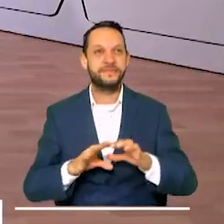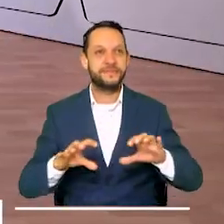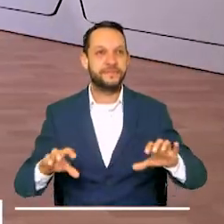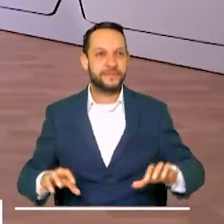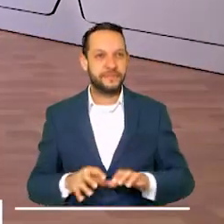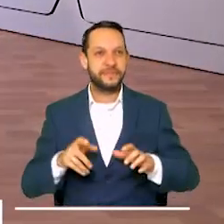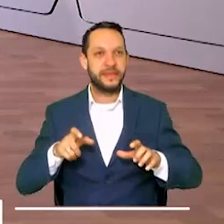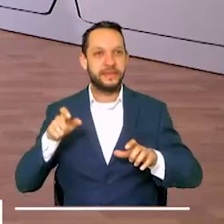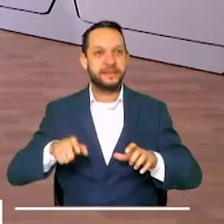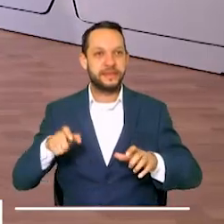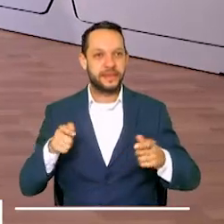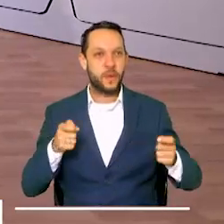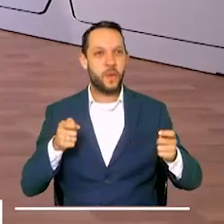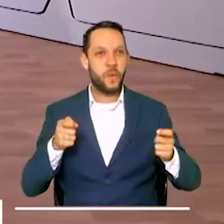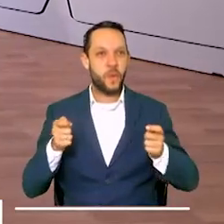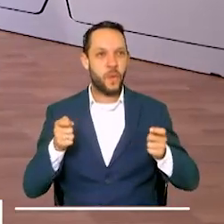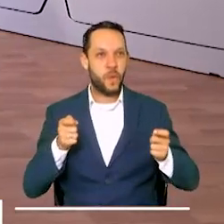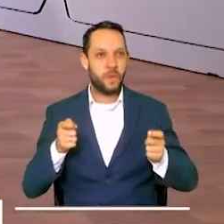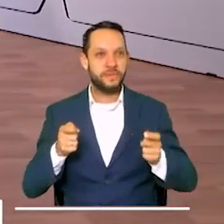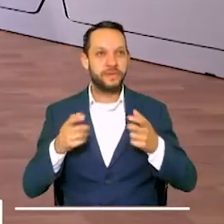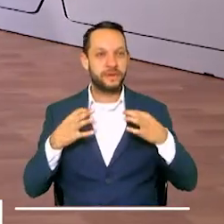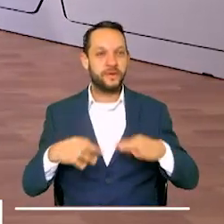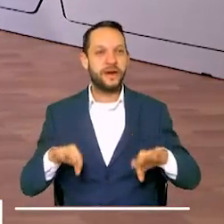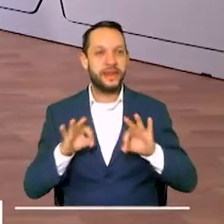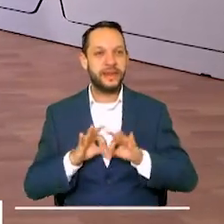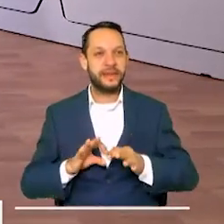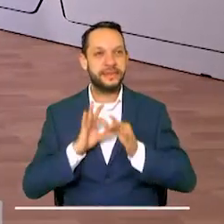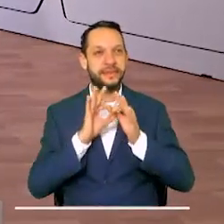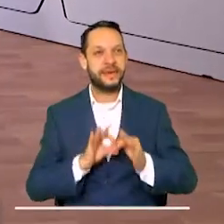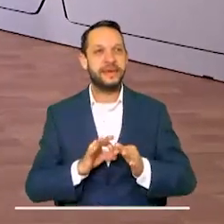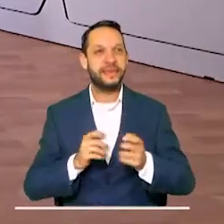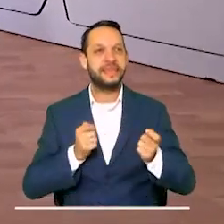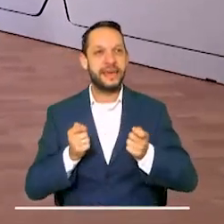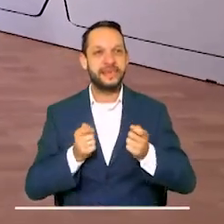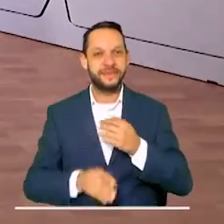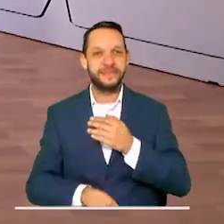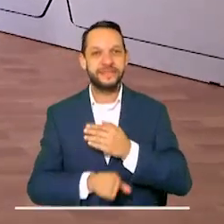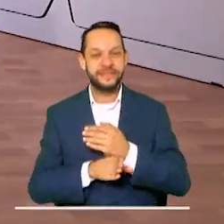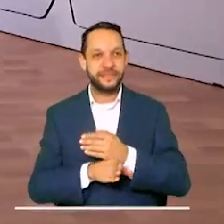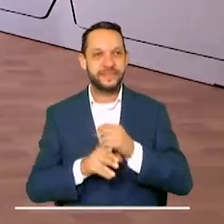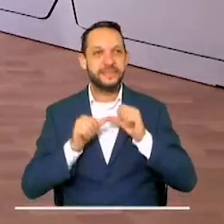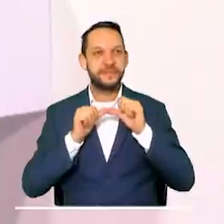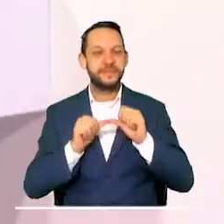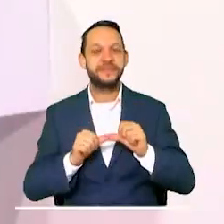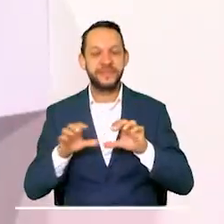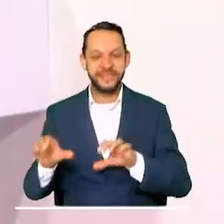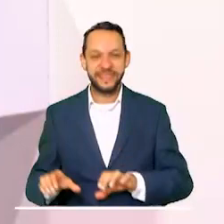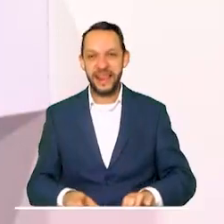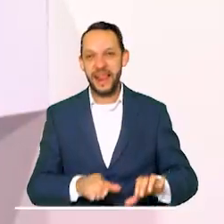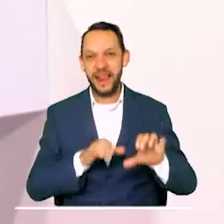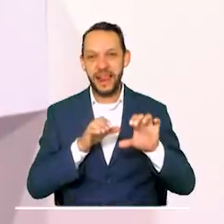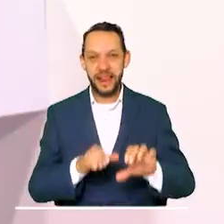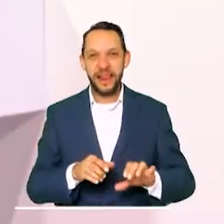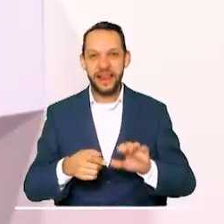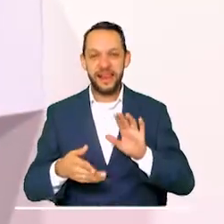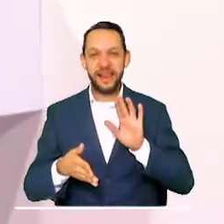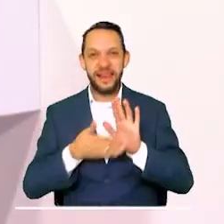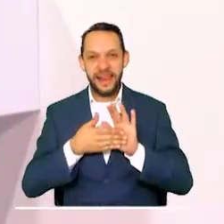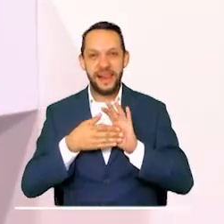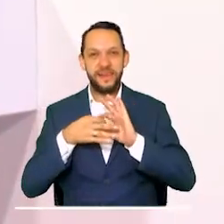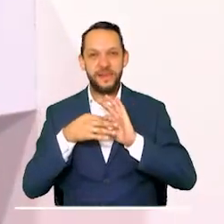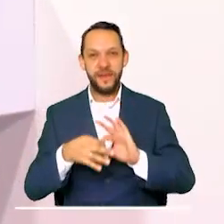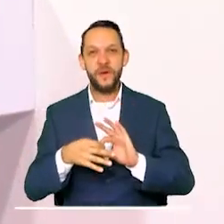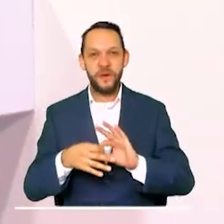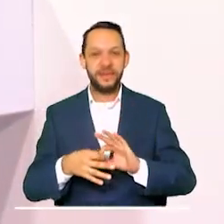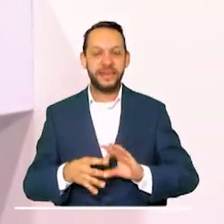a manejarlo. Y me encantaba por este programa abordar el tema de la resiliencia con Roberto Cuellar Wills,